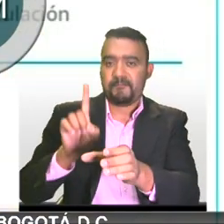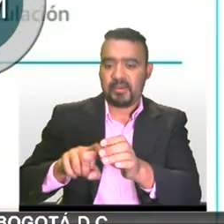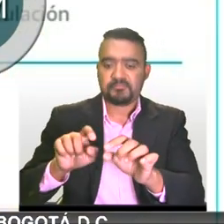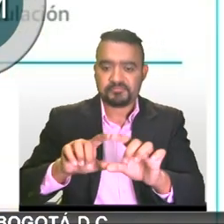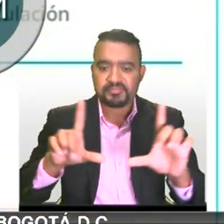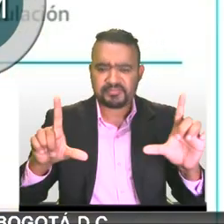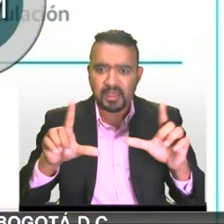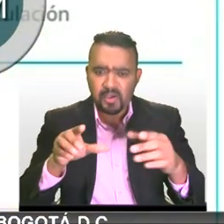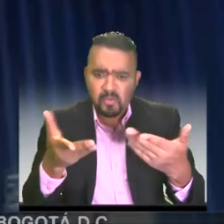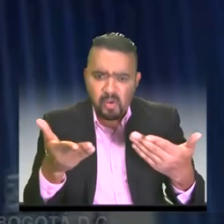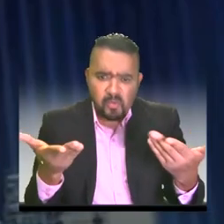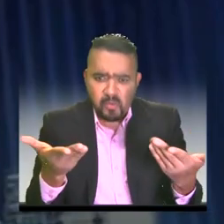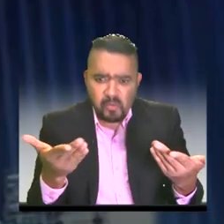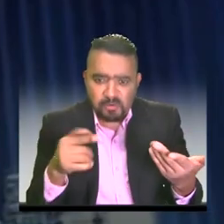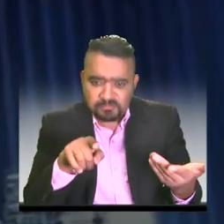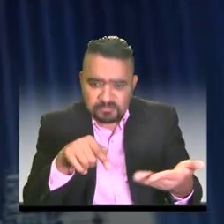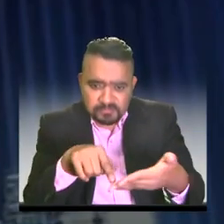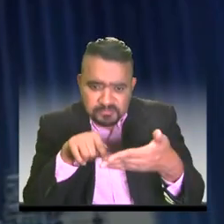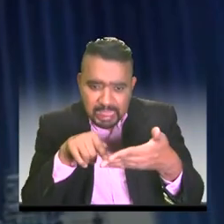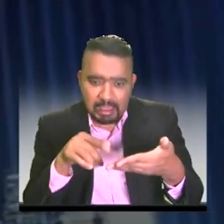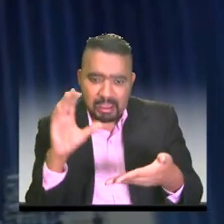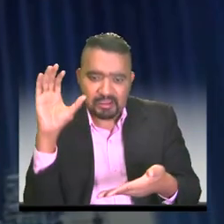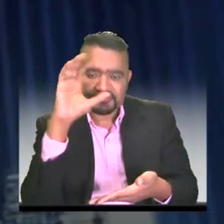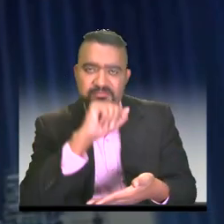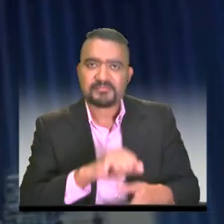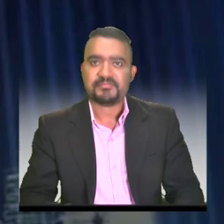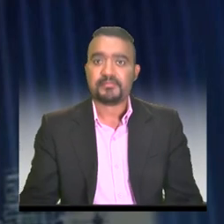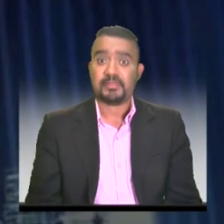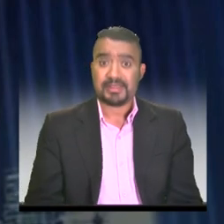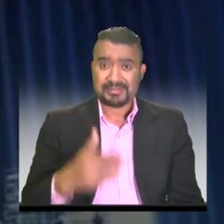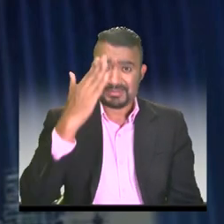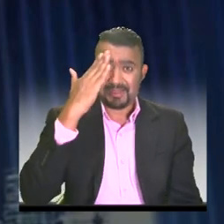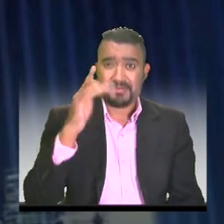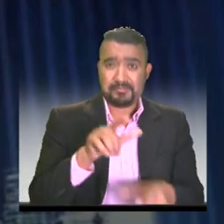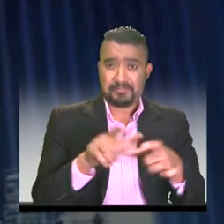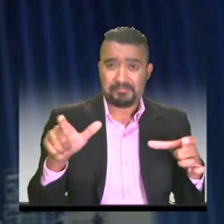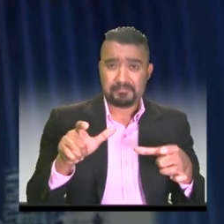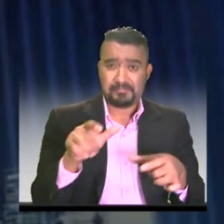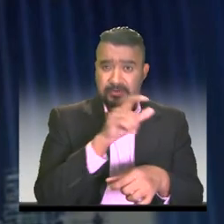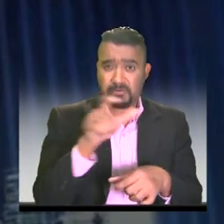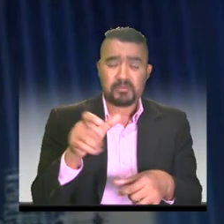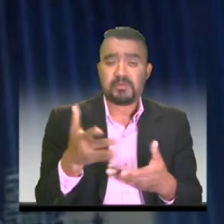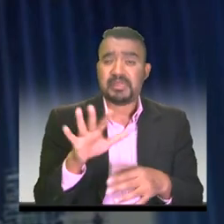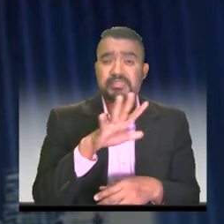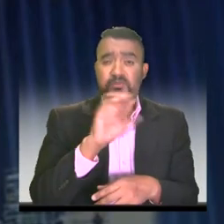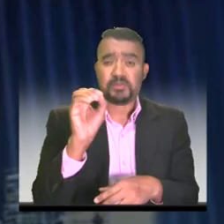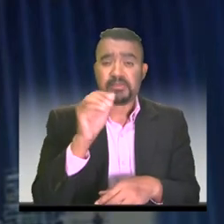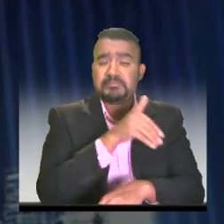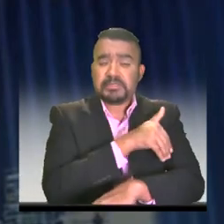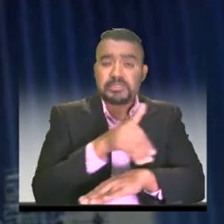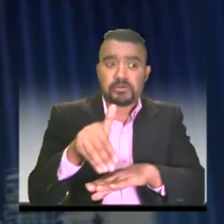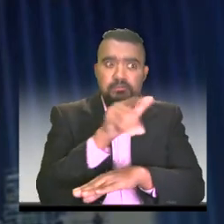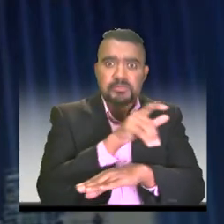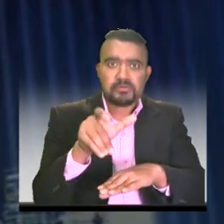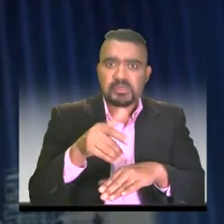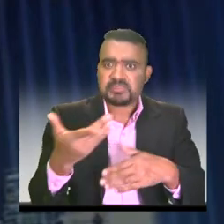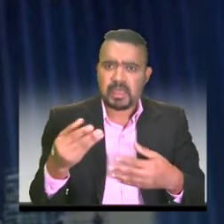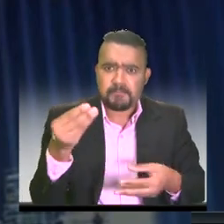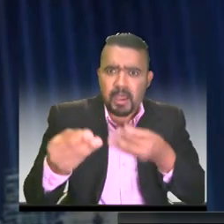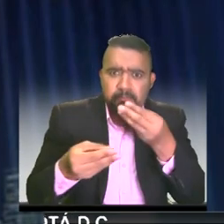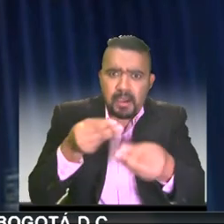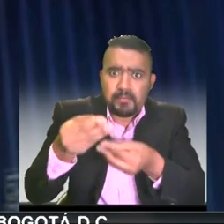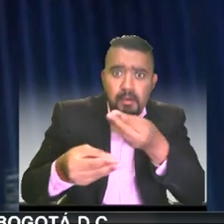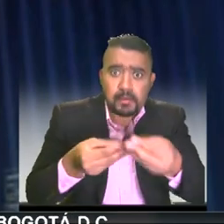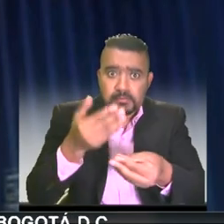www.compraspublicas.gov.ec de personas comprando cosas que lo somos digamos nosotros nos habla de prácticamente la tercera economía